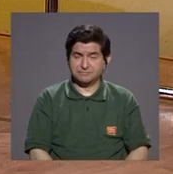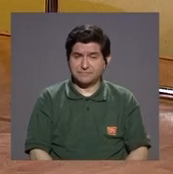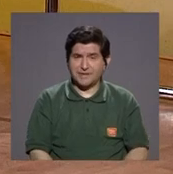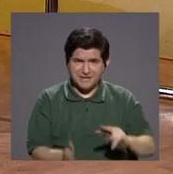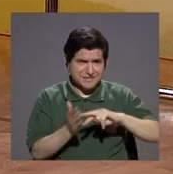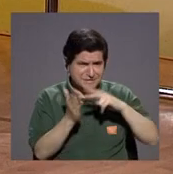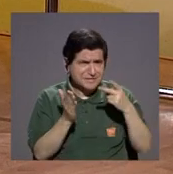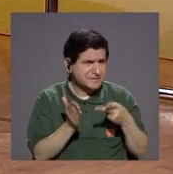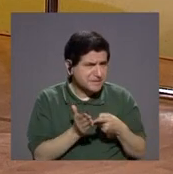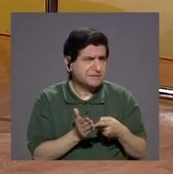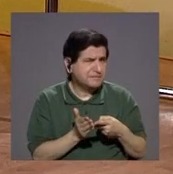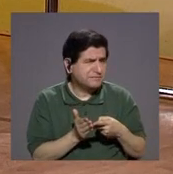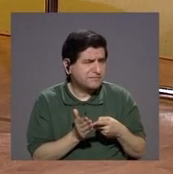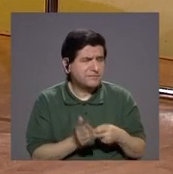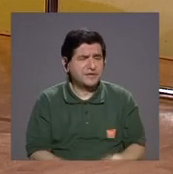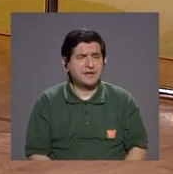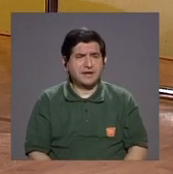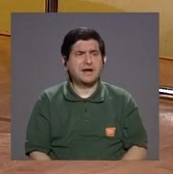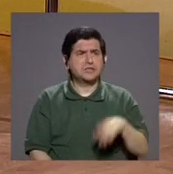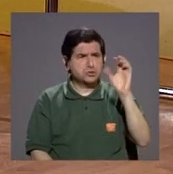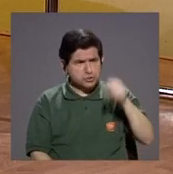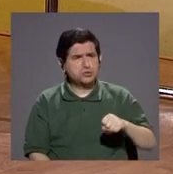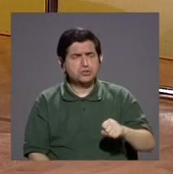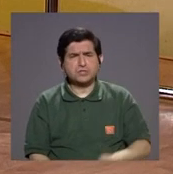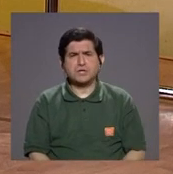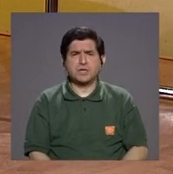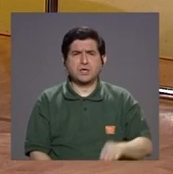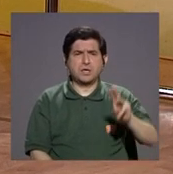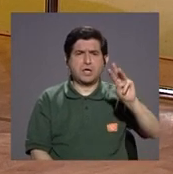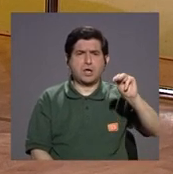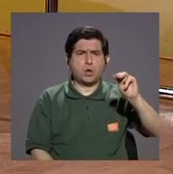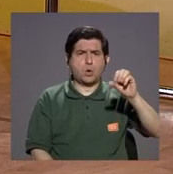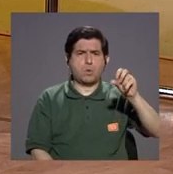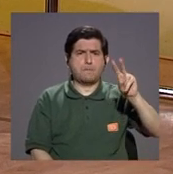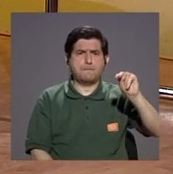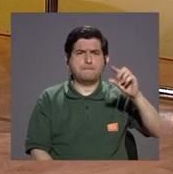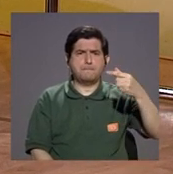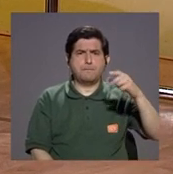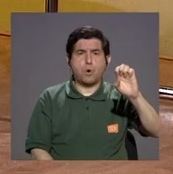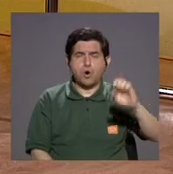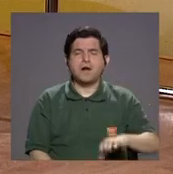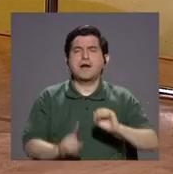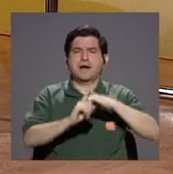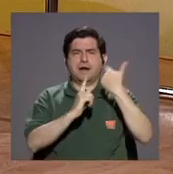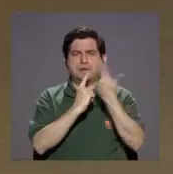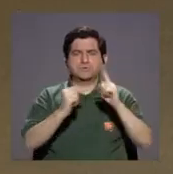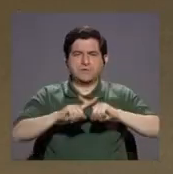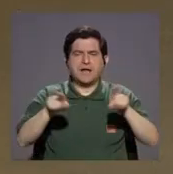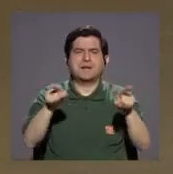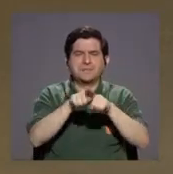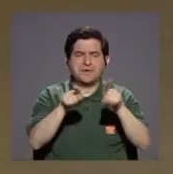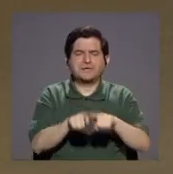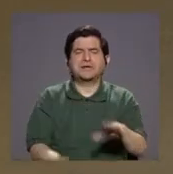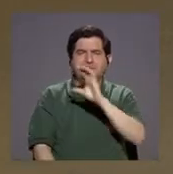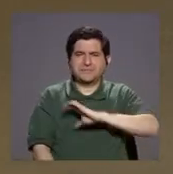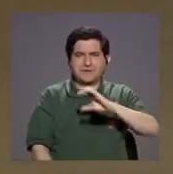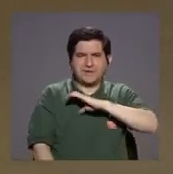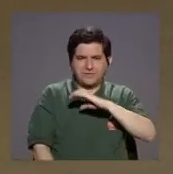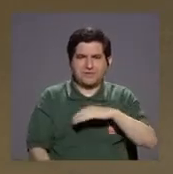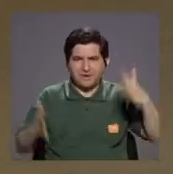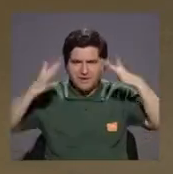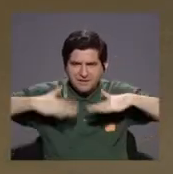lo llamamos monje social pero pero con por lo menos en ese ámbito un tinte verde totalmente